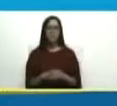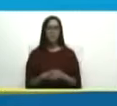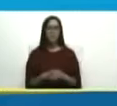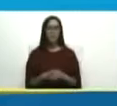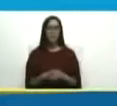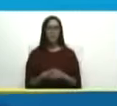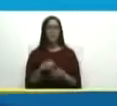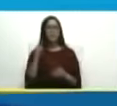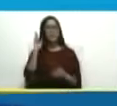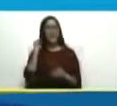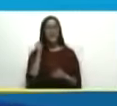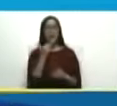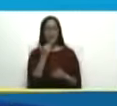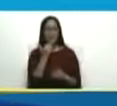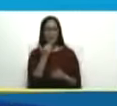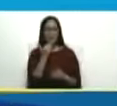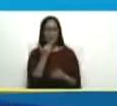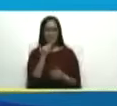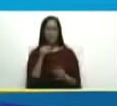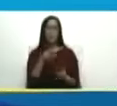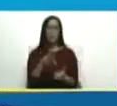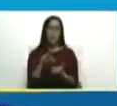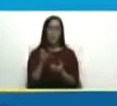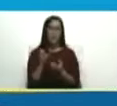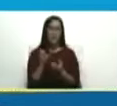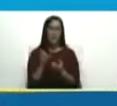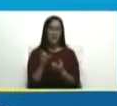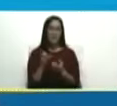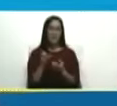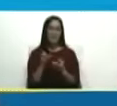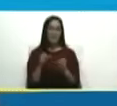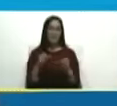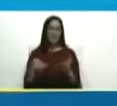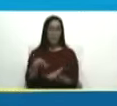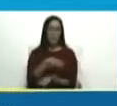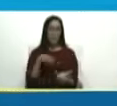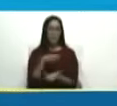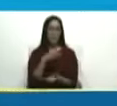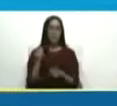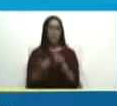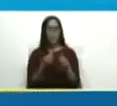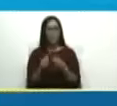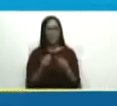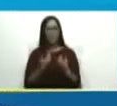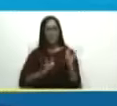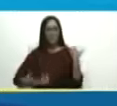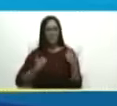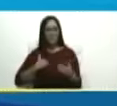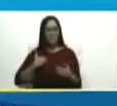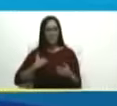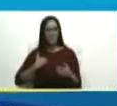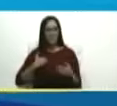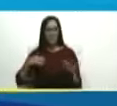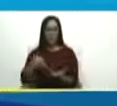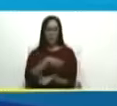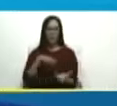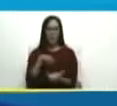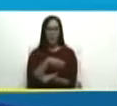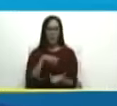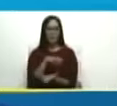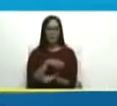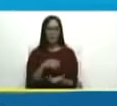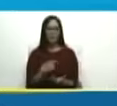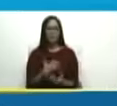para alguien tratar de cobrar en el caos, como cobró Milei en Argentina, el caos, la crisis